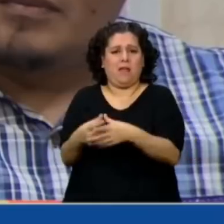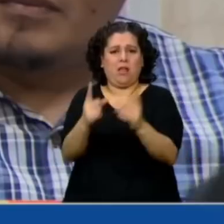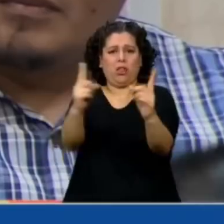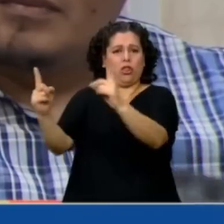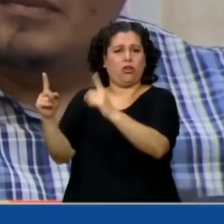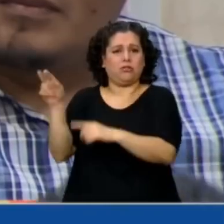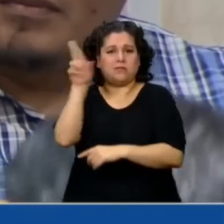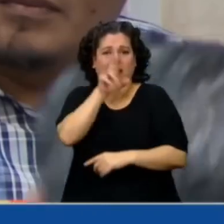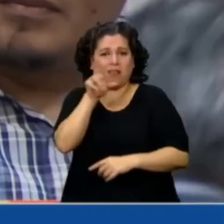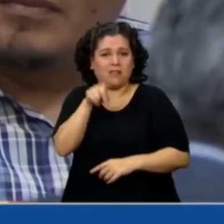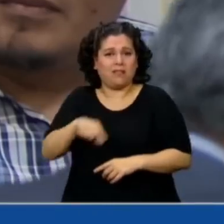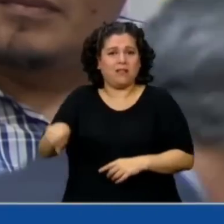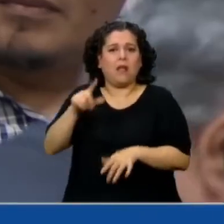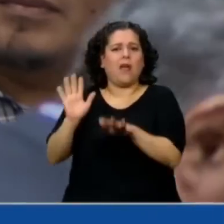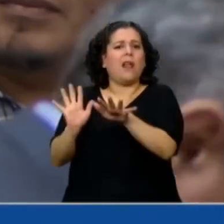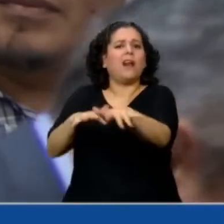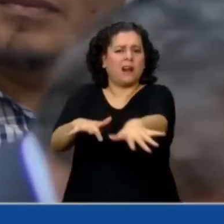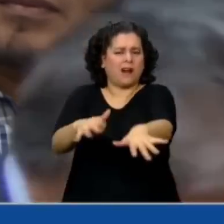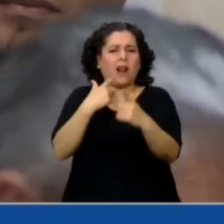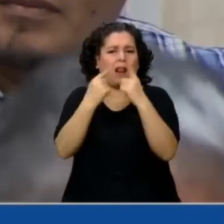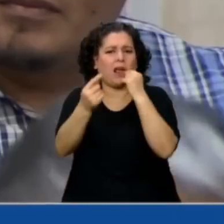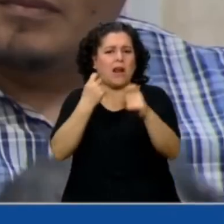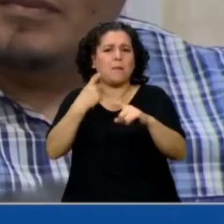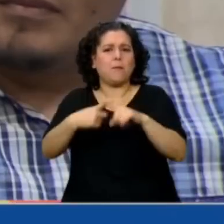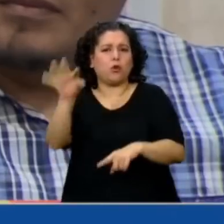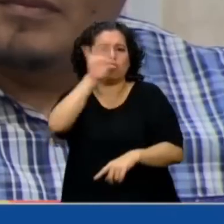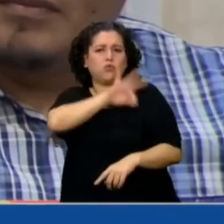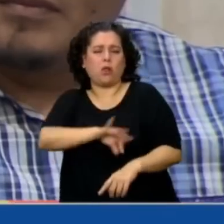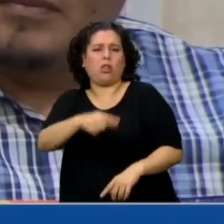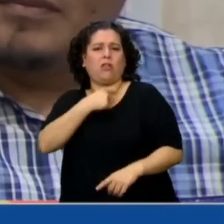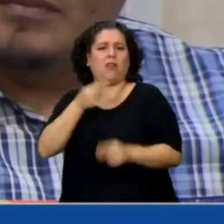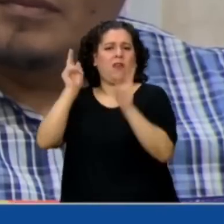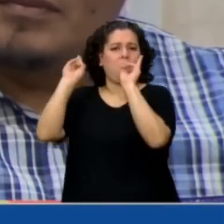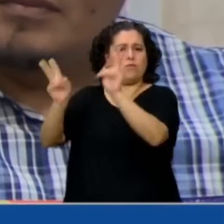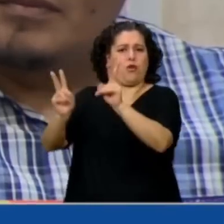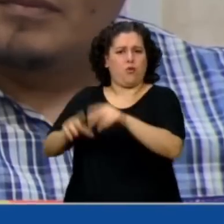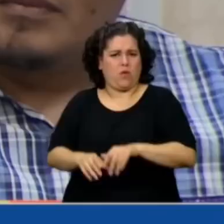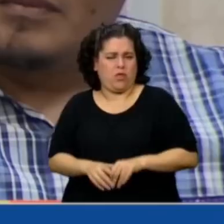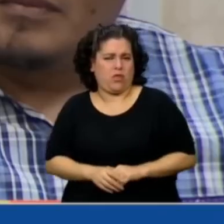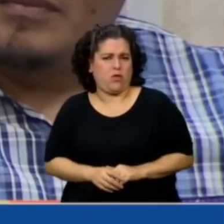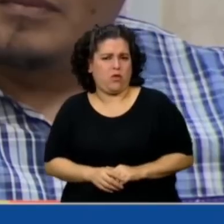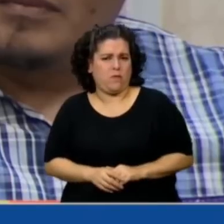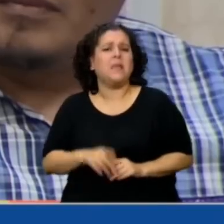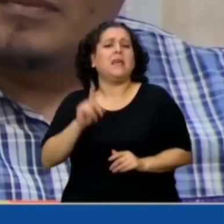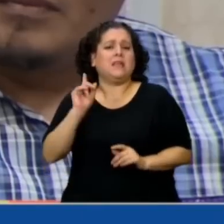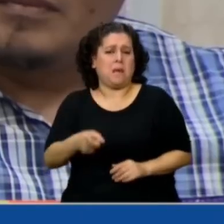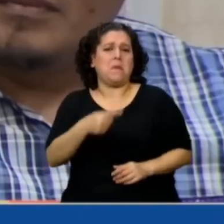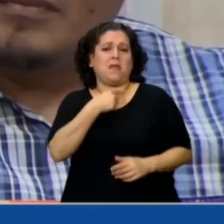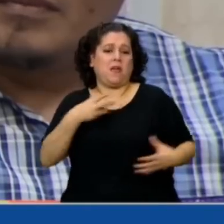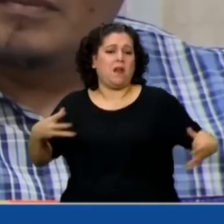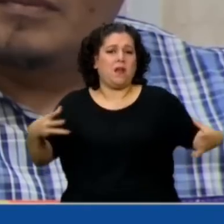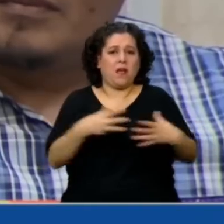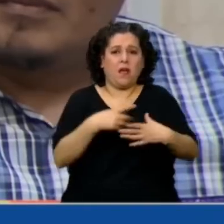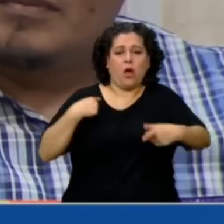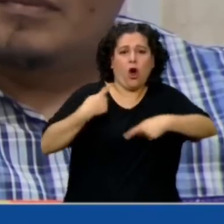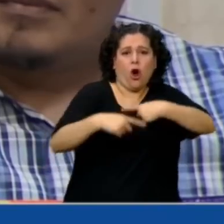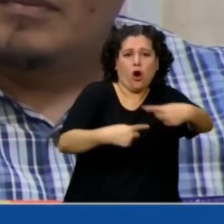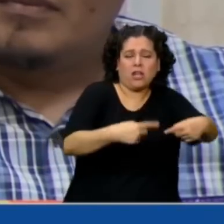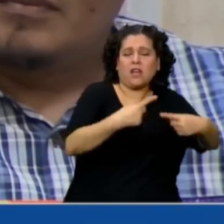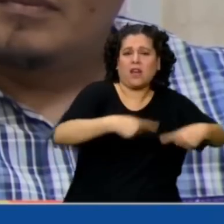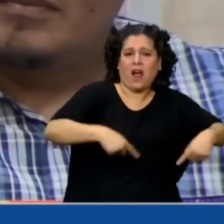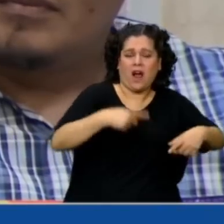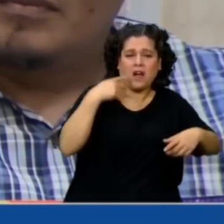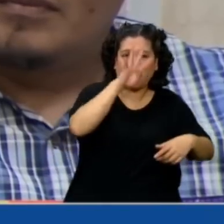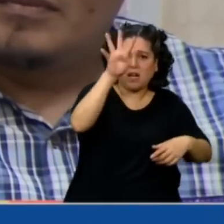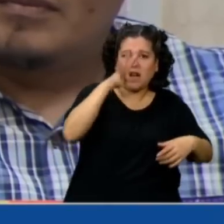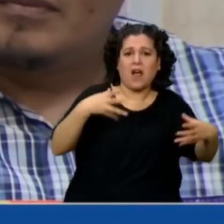docentes salgan a la calle a reclamar por sus salarios. Quieren prohibir que las comunidades originarias denuncien